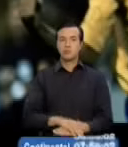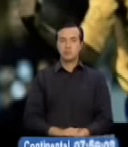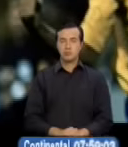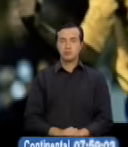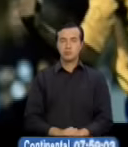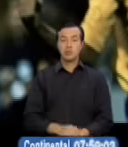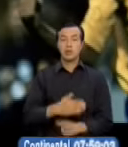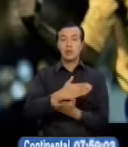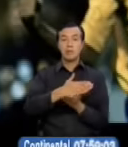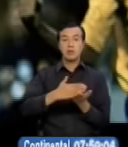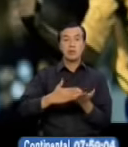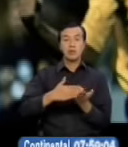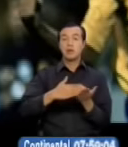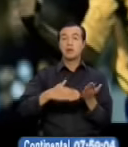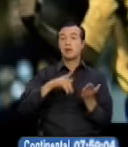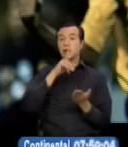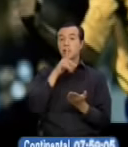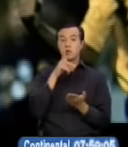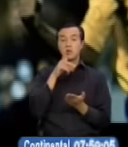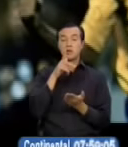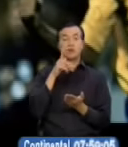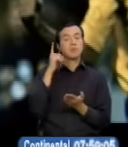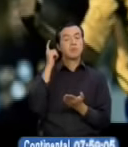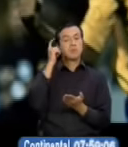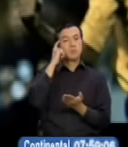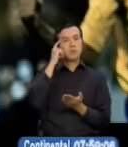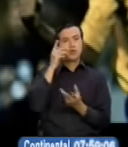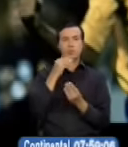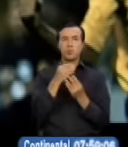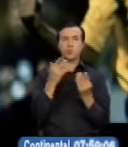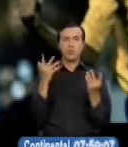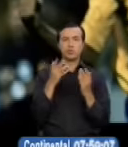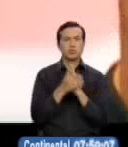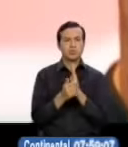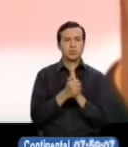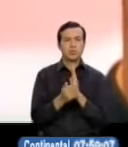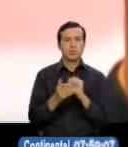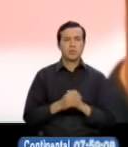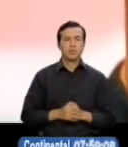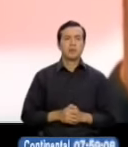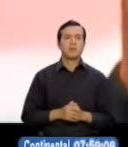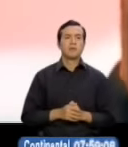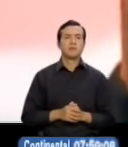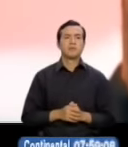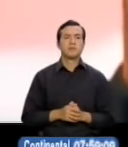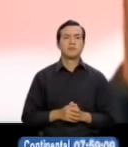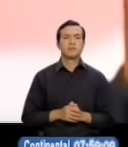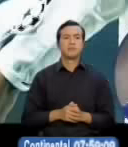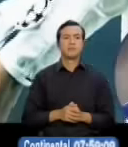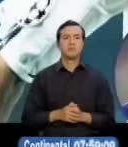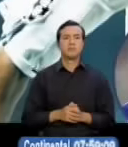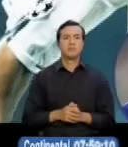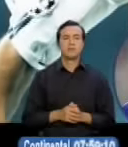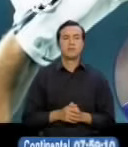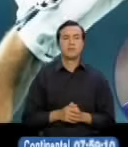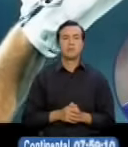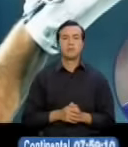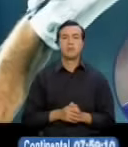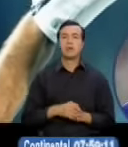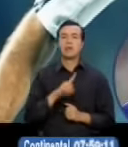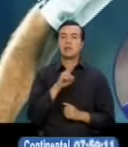La media cancha estaría para Ronaldo repleta de talento. Midfield is Zidane,